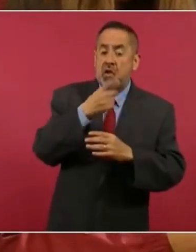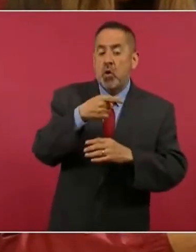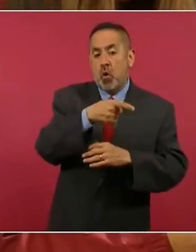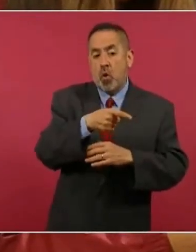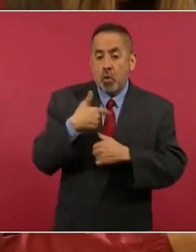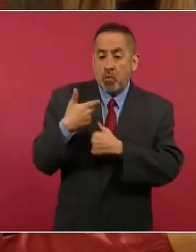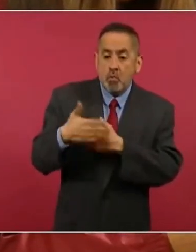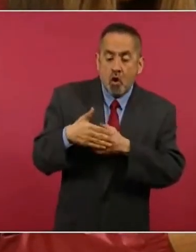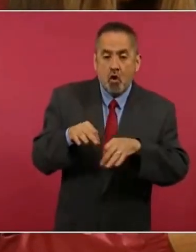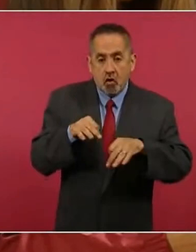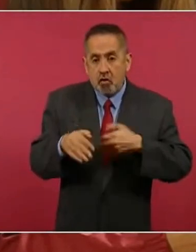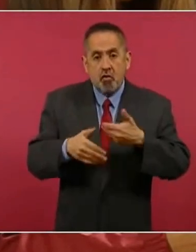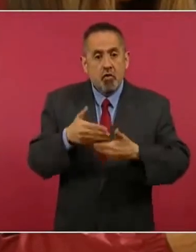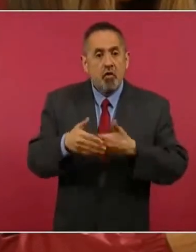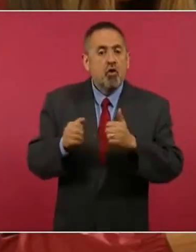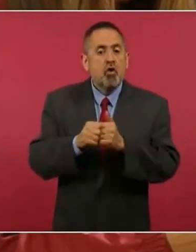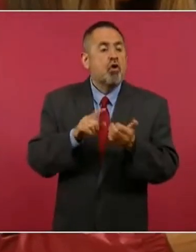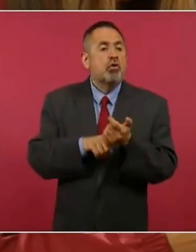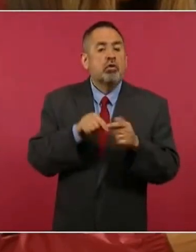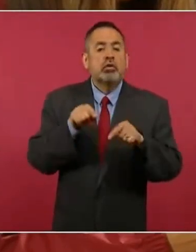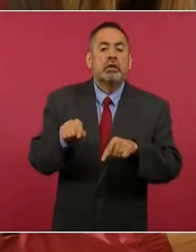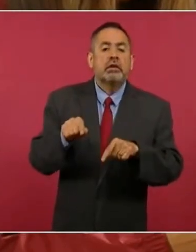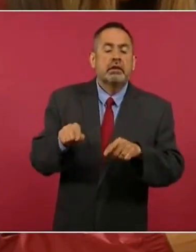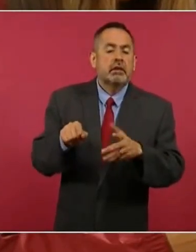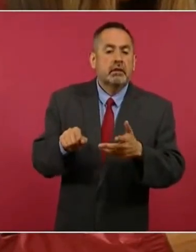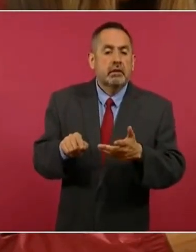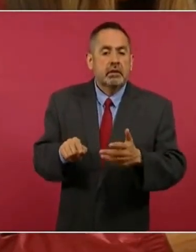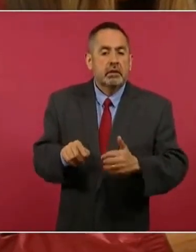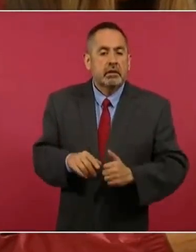iba a trabajar en el sistema